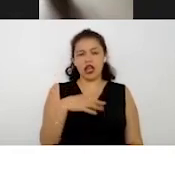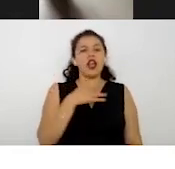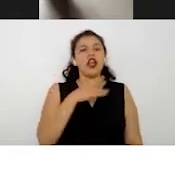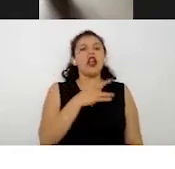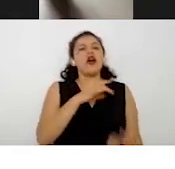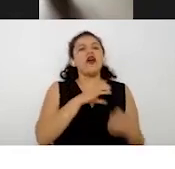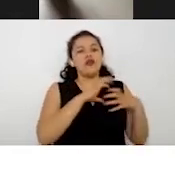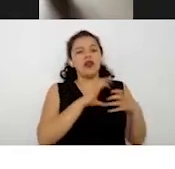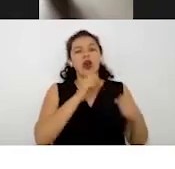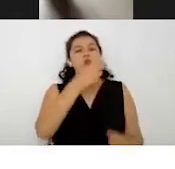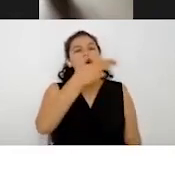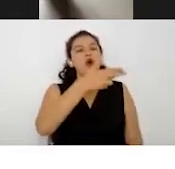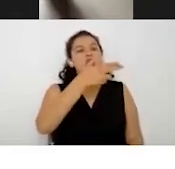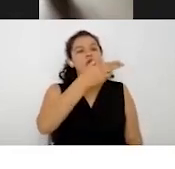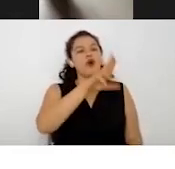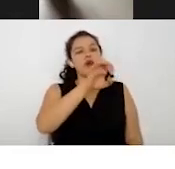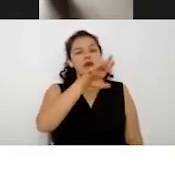humeral?